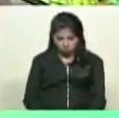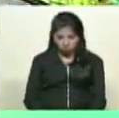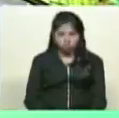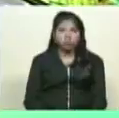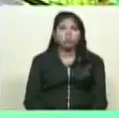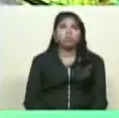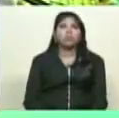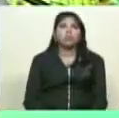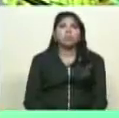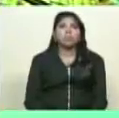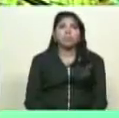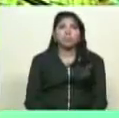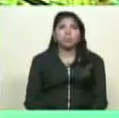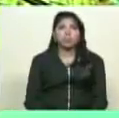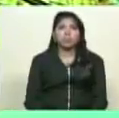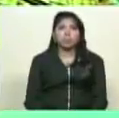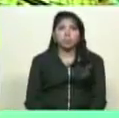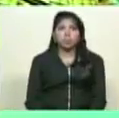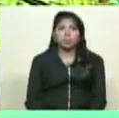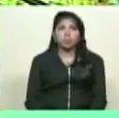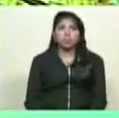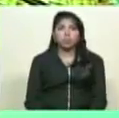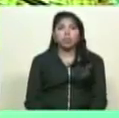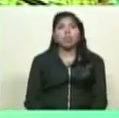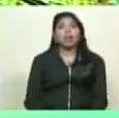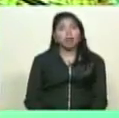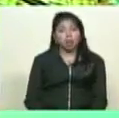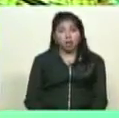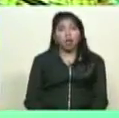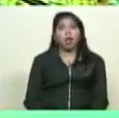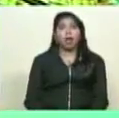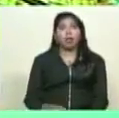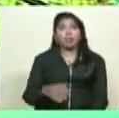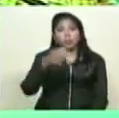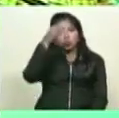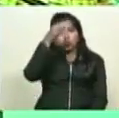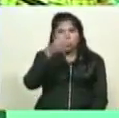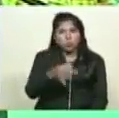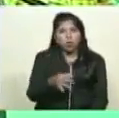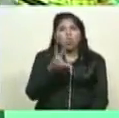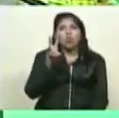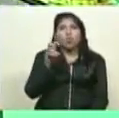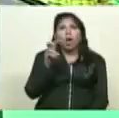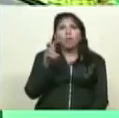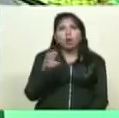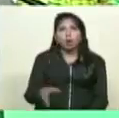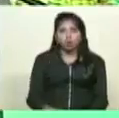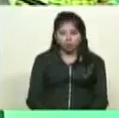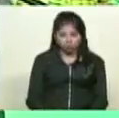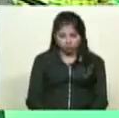capacidad productiva del país. Y el CPT es la columna vertebral de lo nuevo,